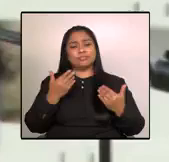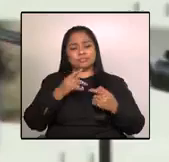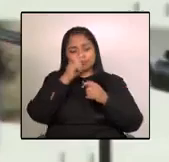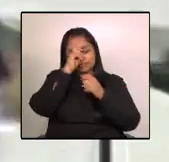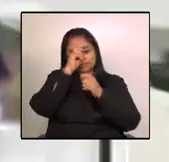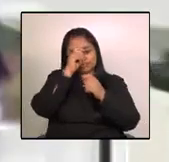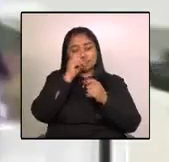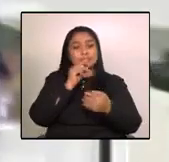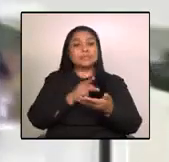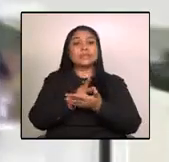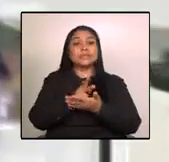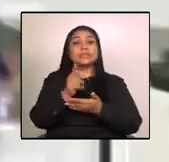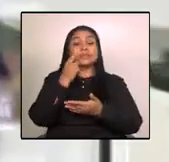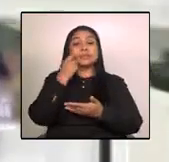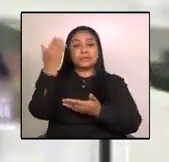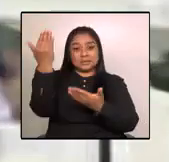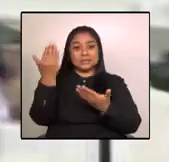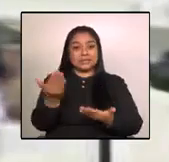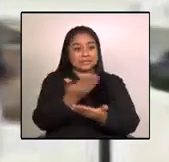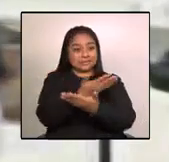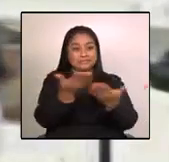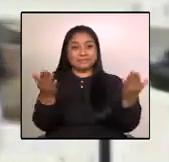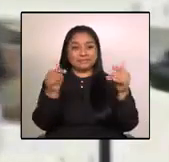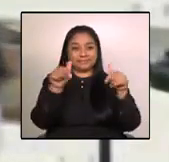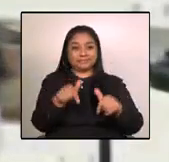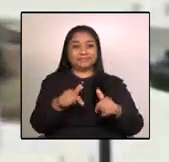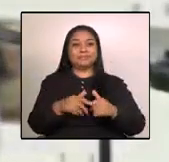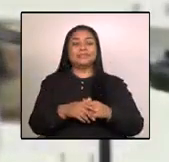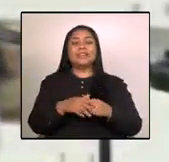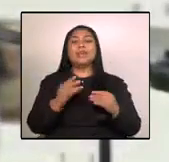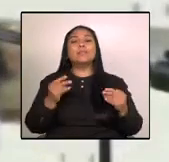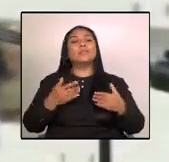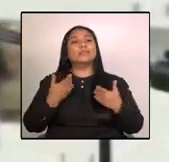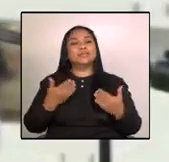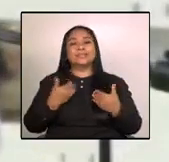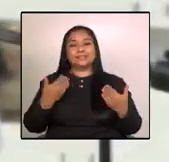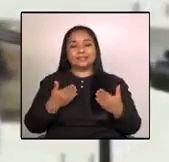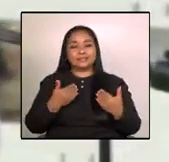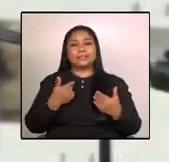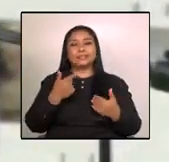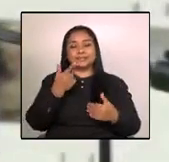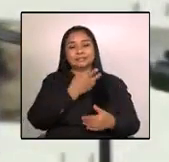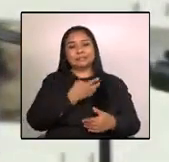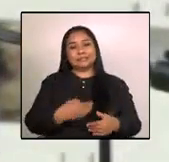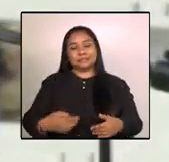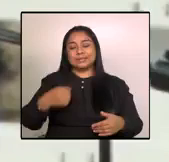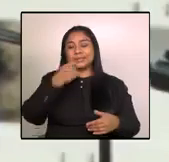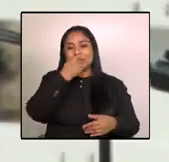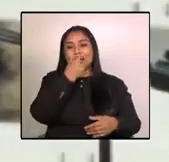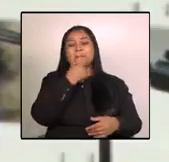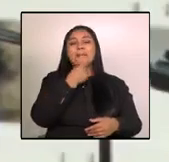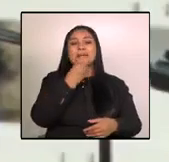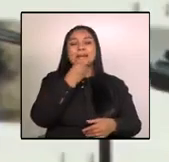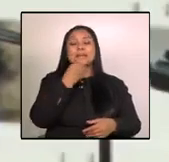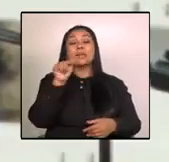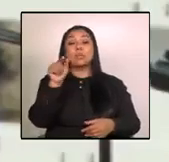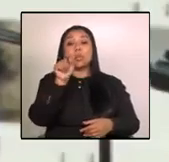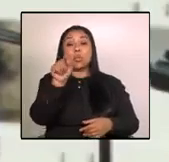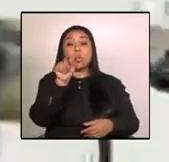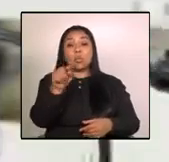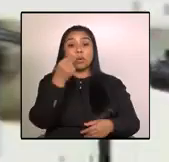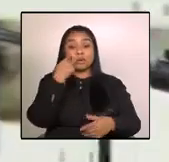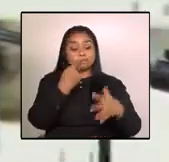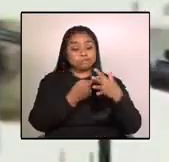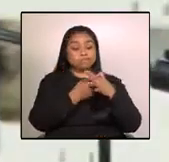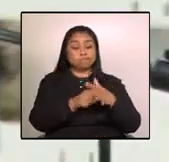de tenerla, de tenerlos a ustedes acá. Muy contenta, mi presidente Bernardo, que hoy sea usted quien